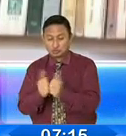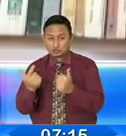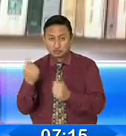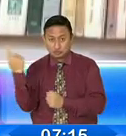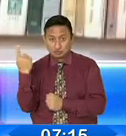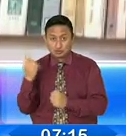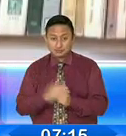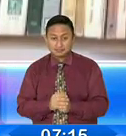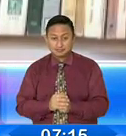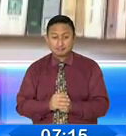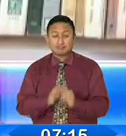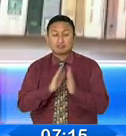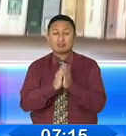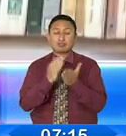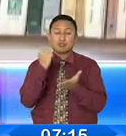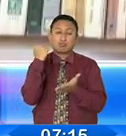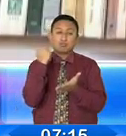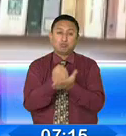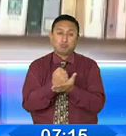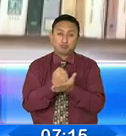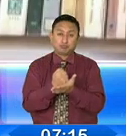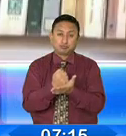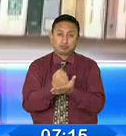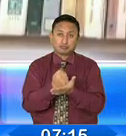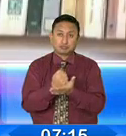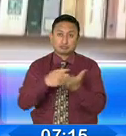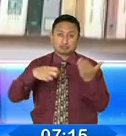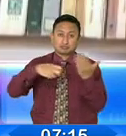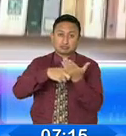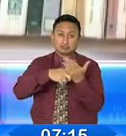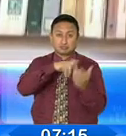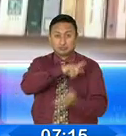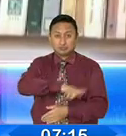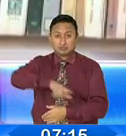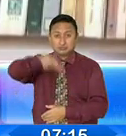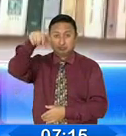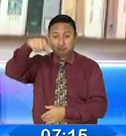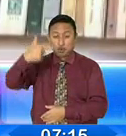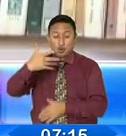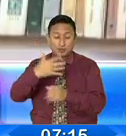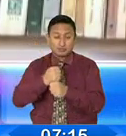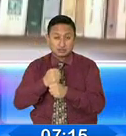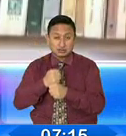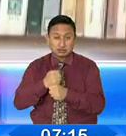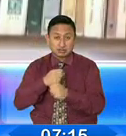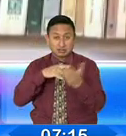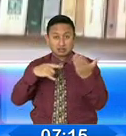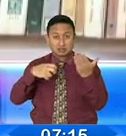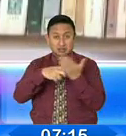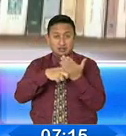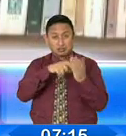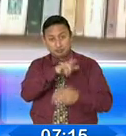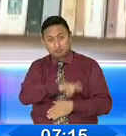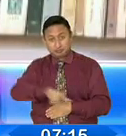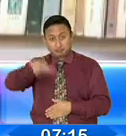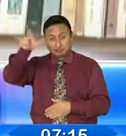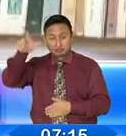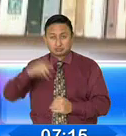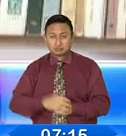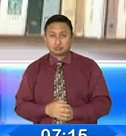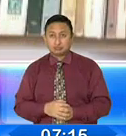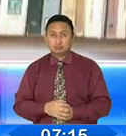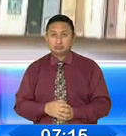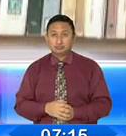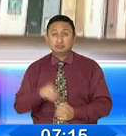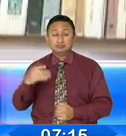un pasaporte, el pasaje aéreo o la reserva del viaje pertinente, tiene